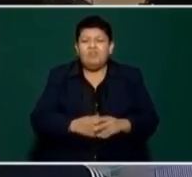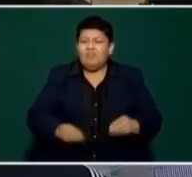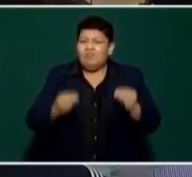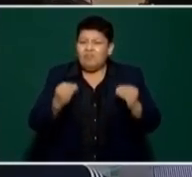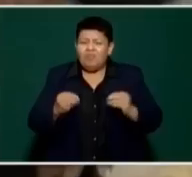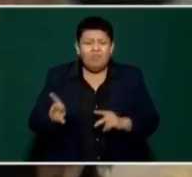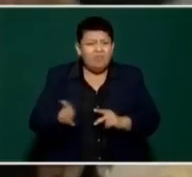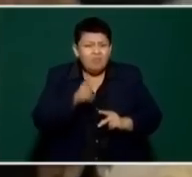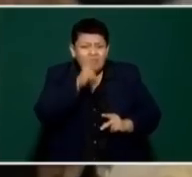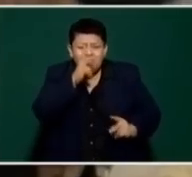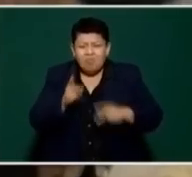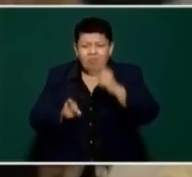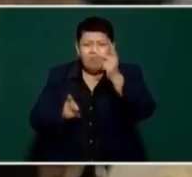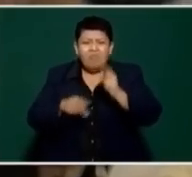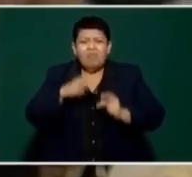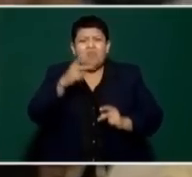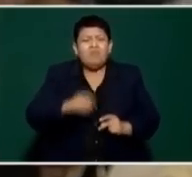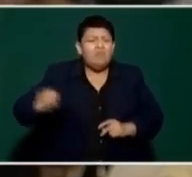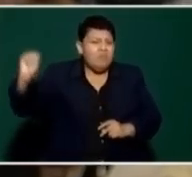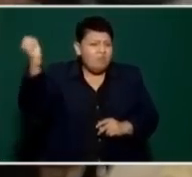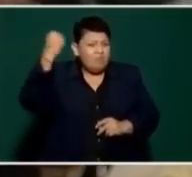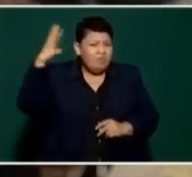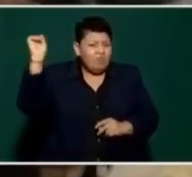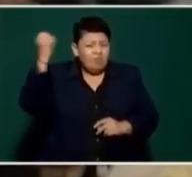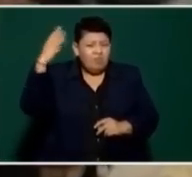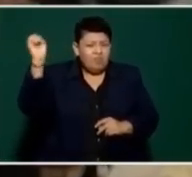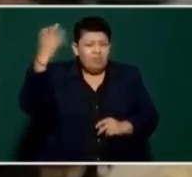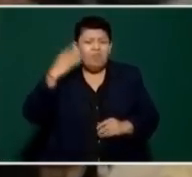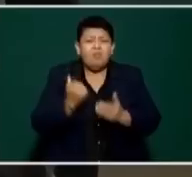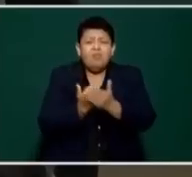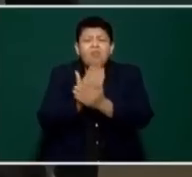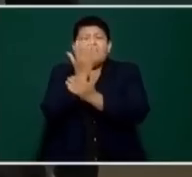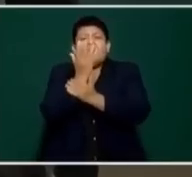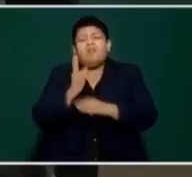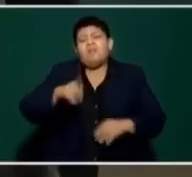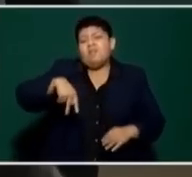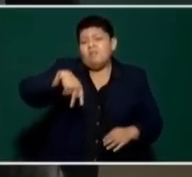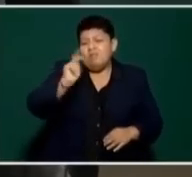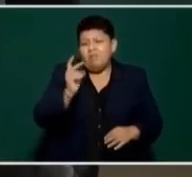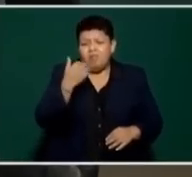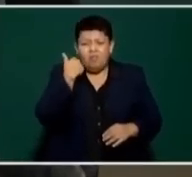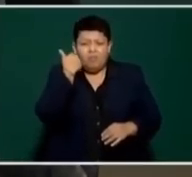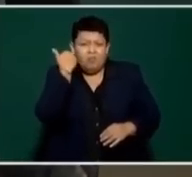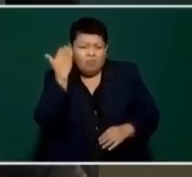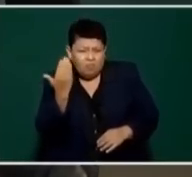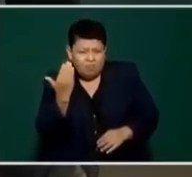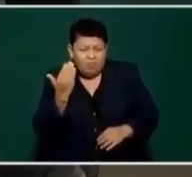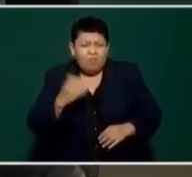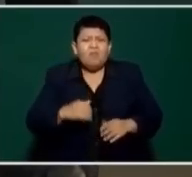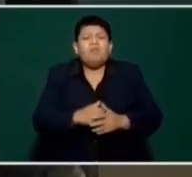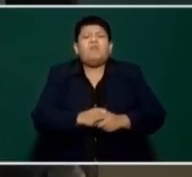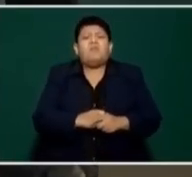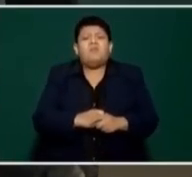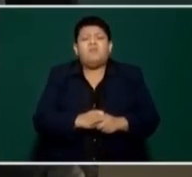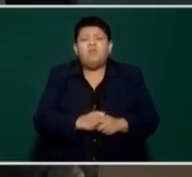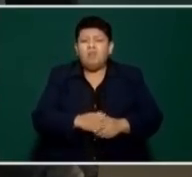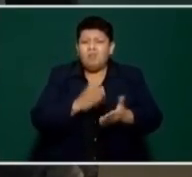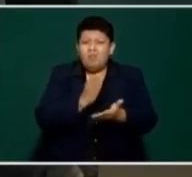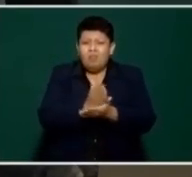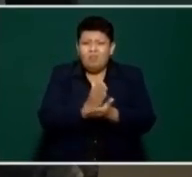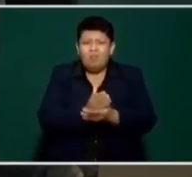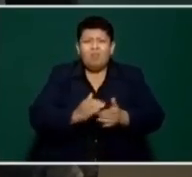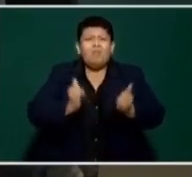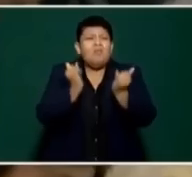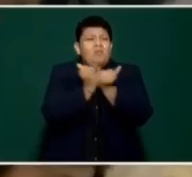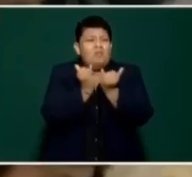cuando puse que venía a la conferencia mañanera. No quiero invadir, pero también está un asunto de